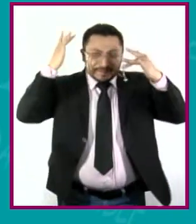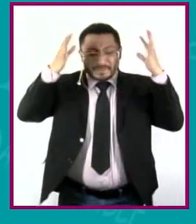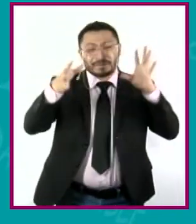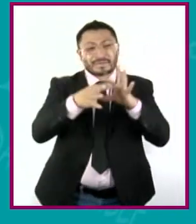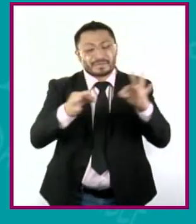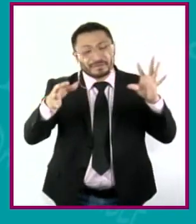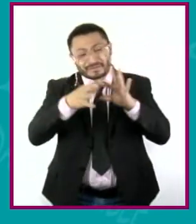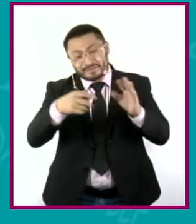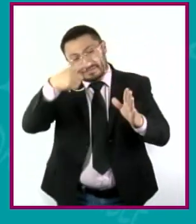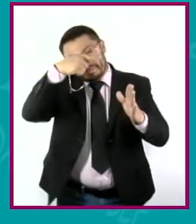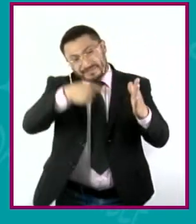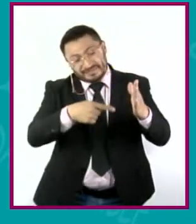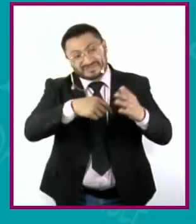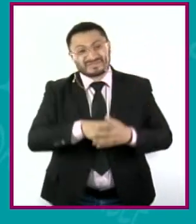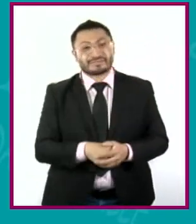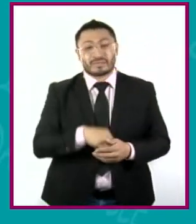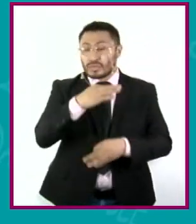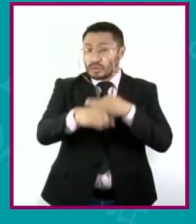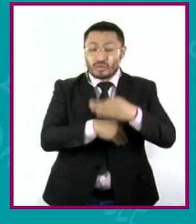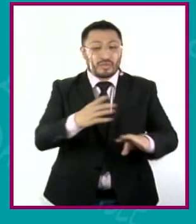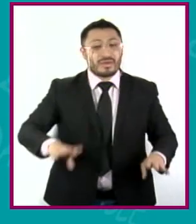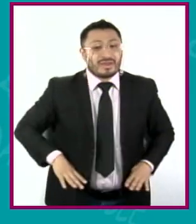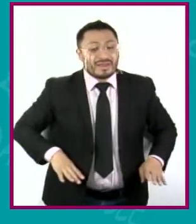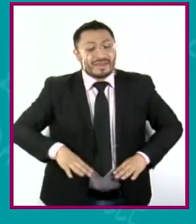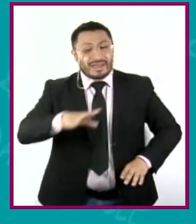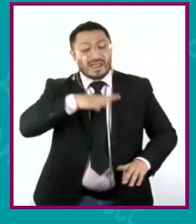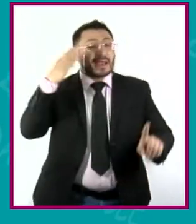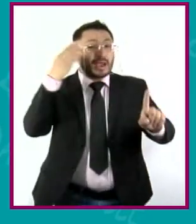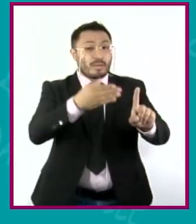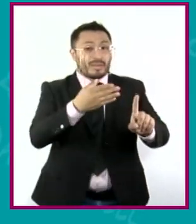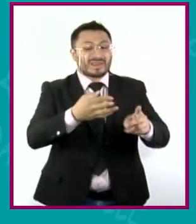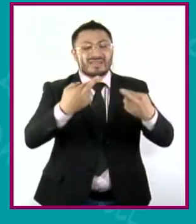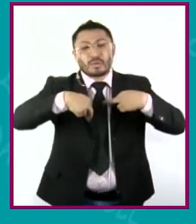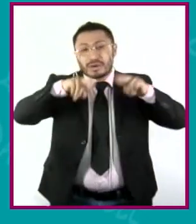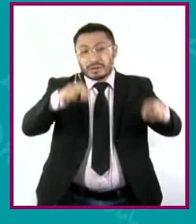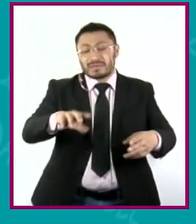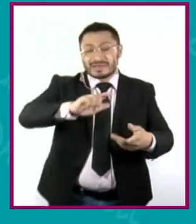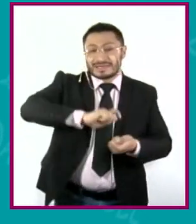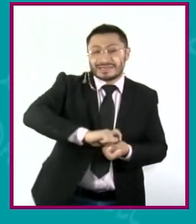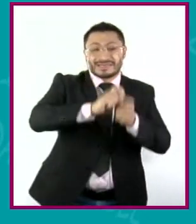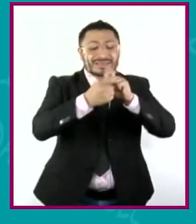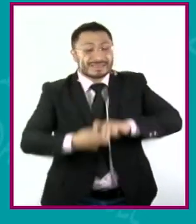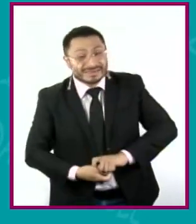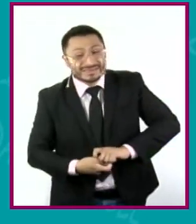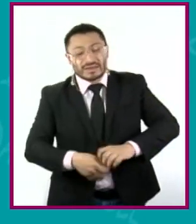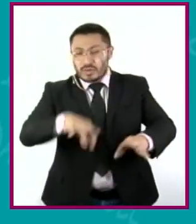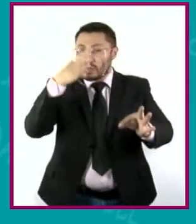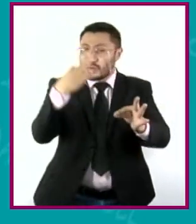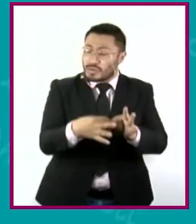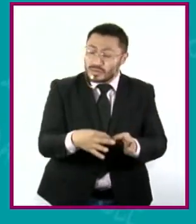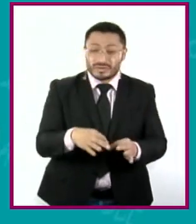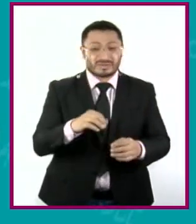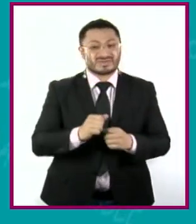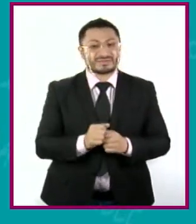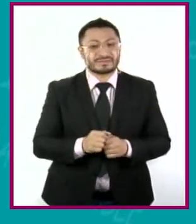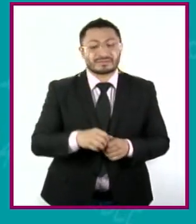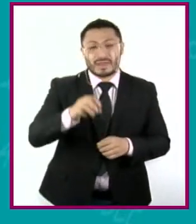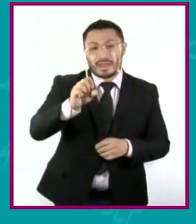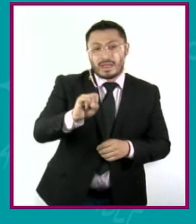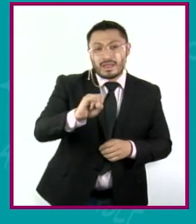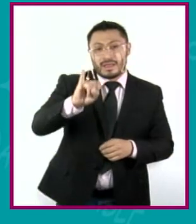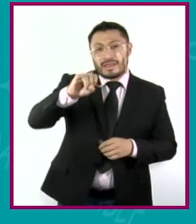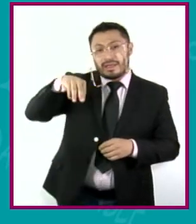elementos de este conjunto abstracto tienen un sentido, representan una transformación puntual de un objeto concreto, su